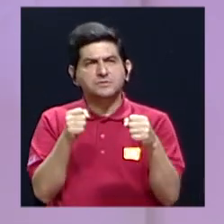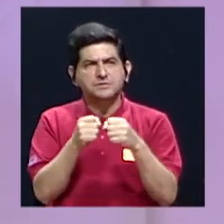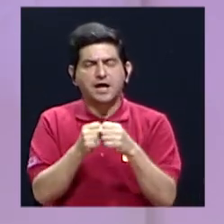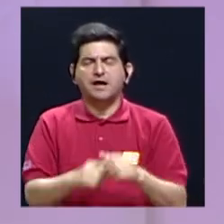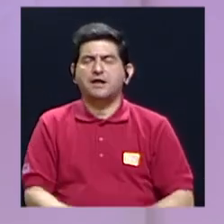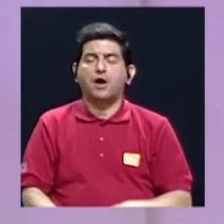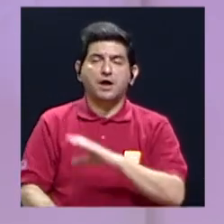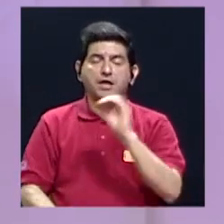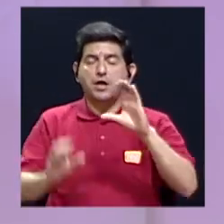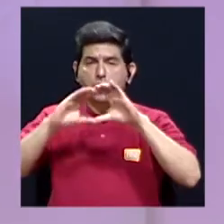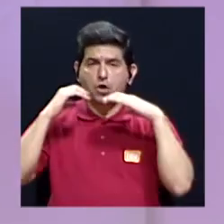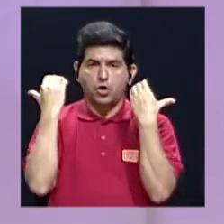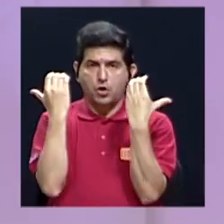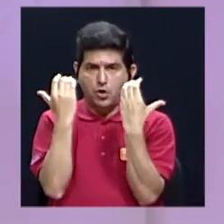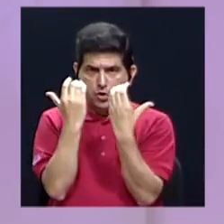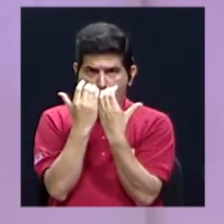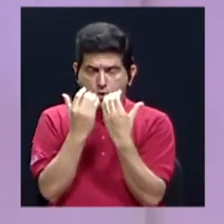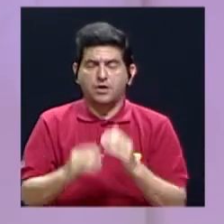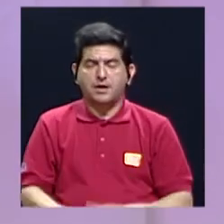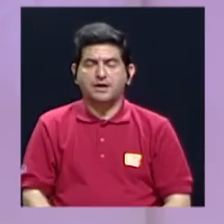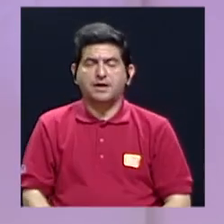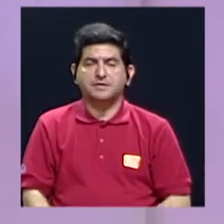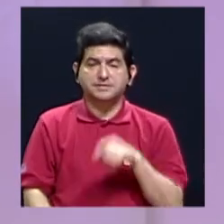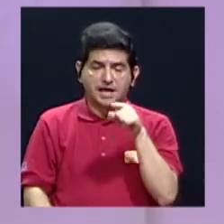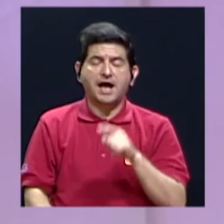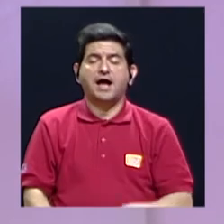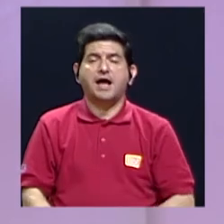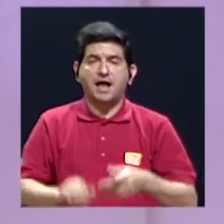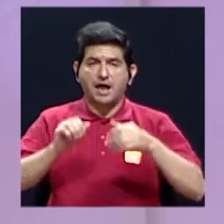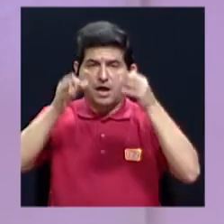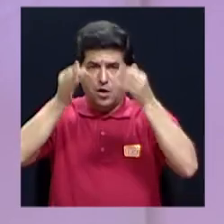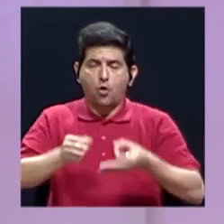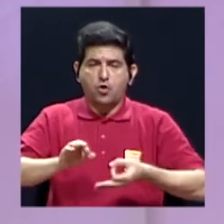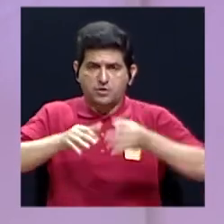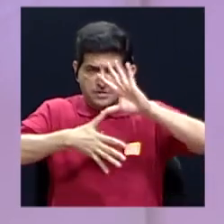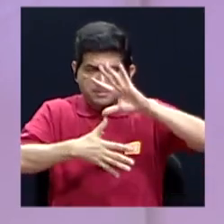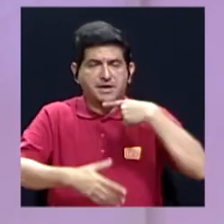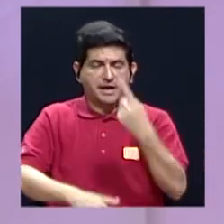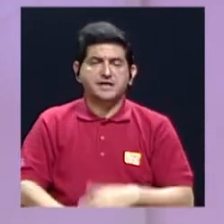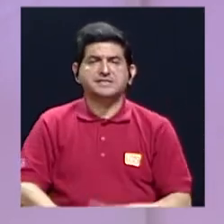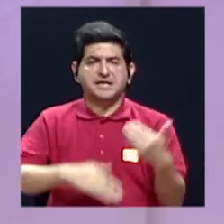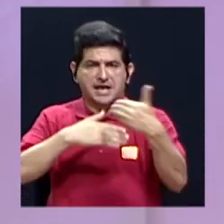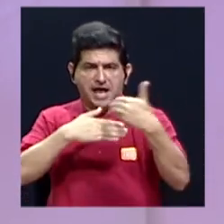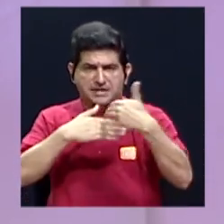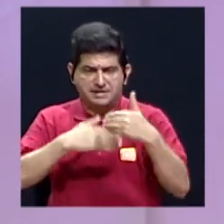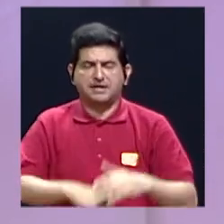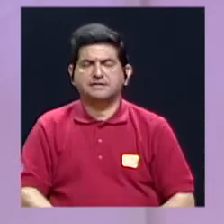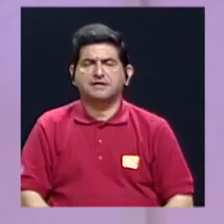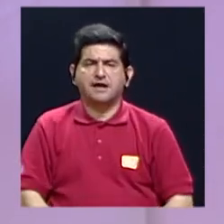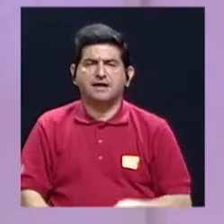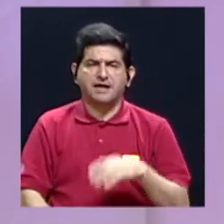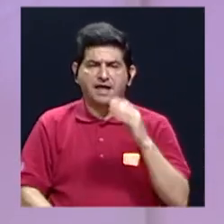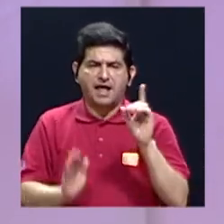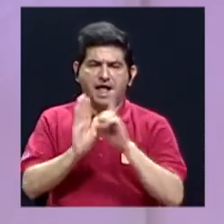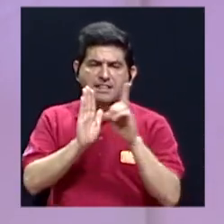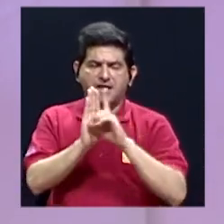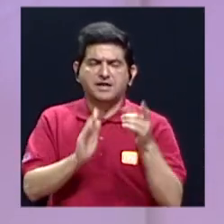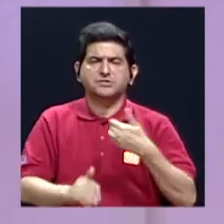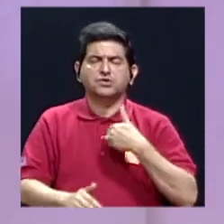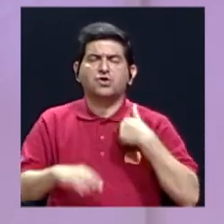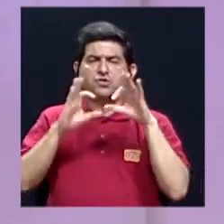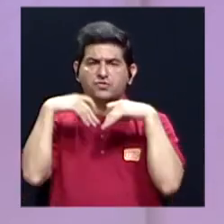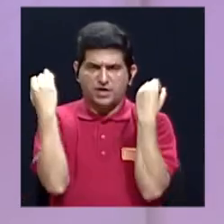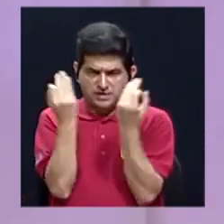Corte Interamericana también planteó de forma muy clara que se ha atentado contra el derecho de constituir una familia.